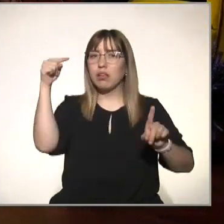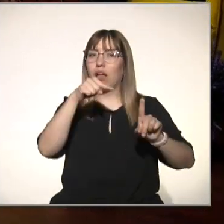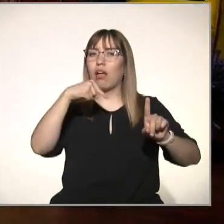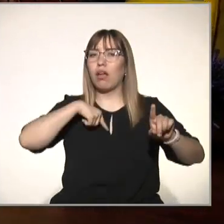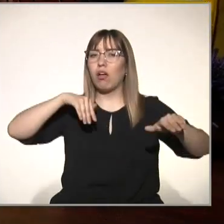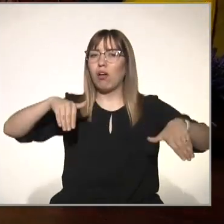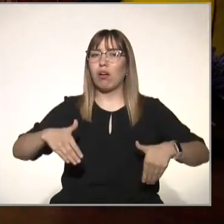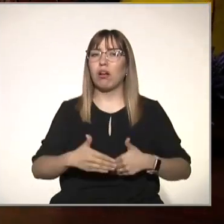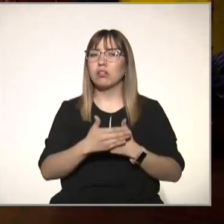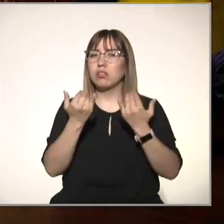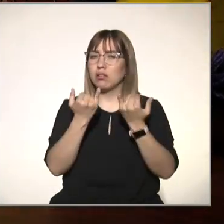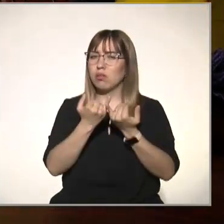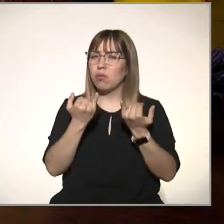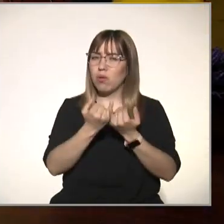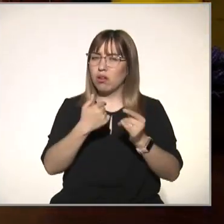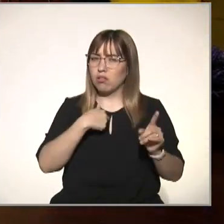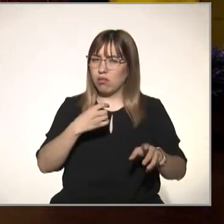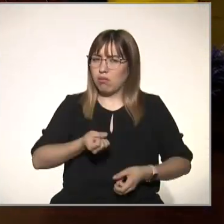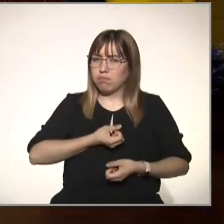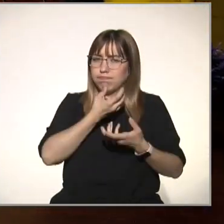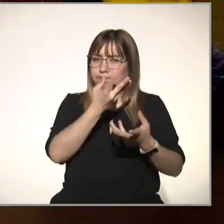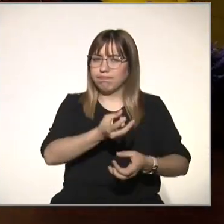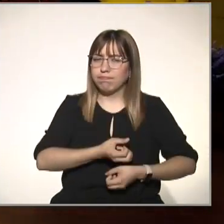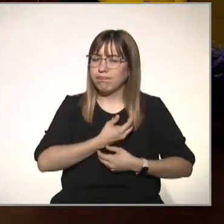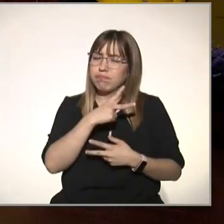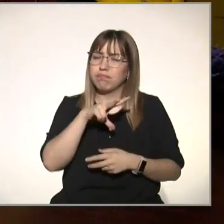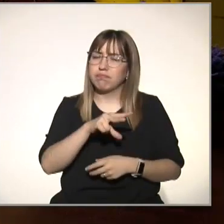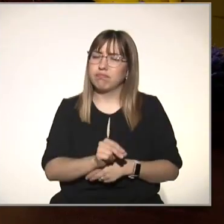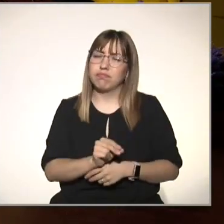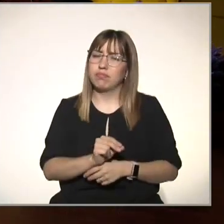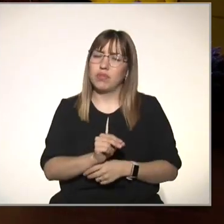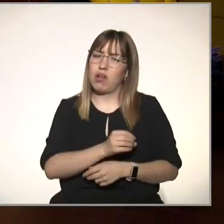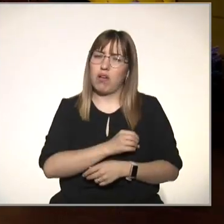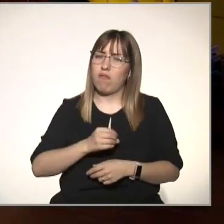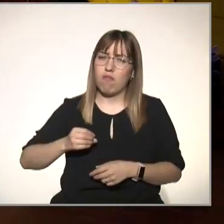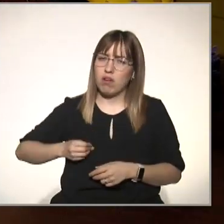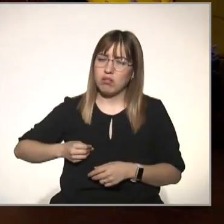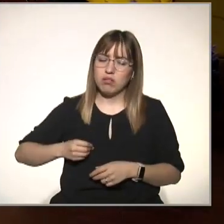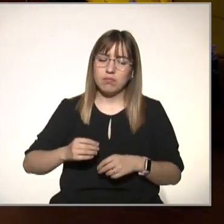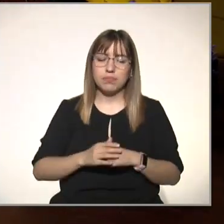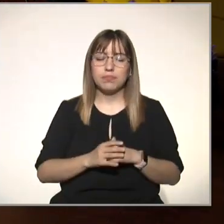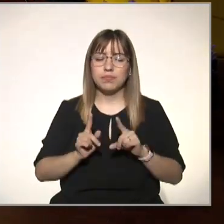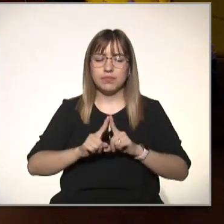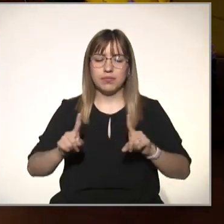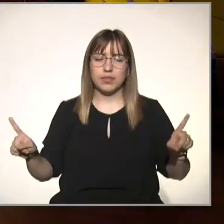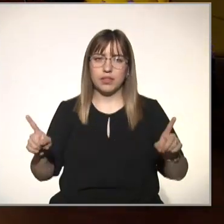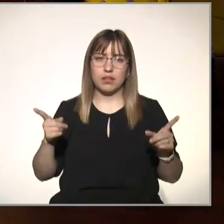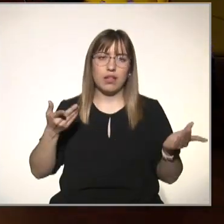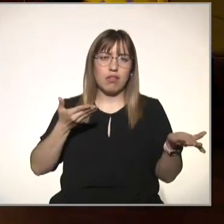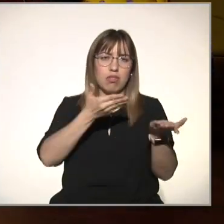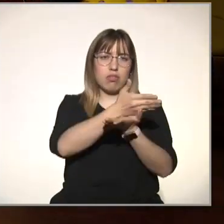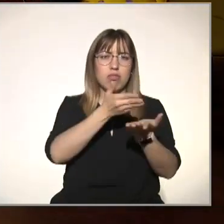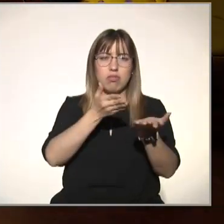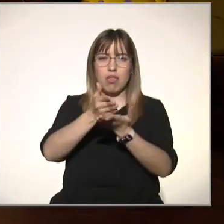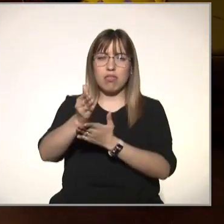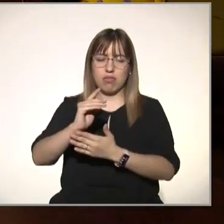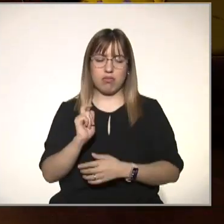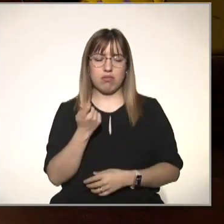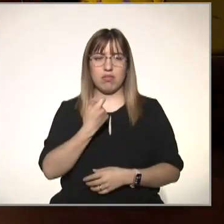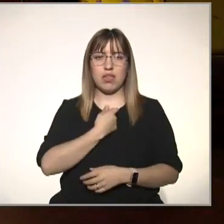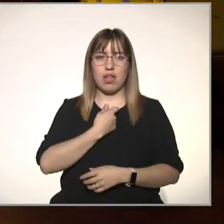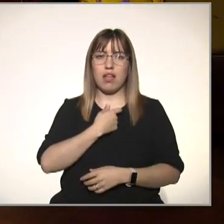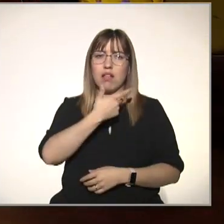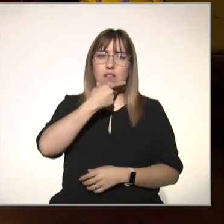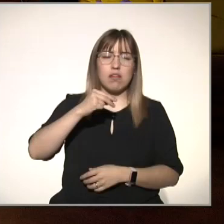Entonces, es importante ver que una cosa es la identidad de género, otra el sexo, y